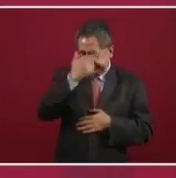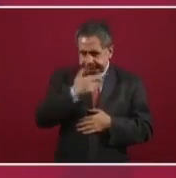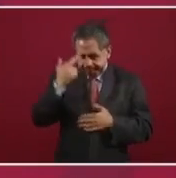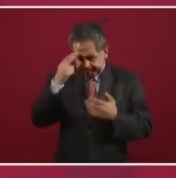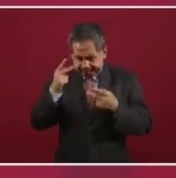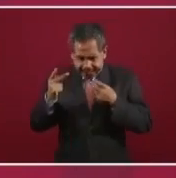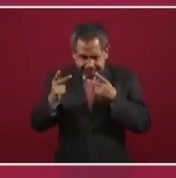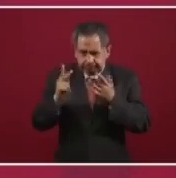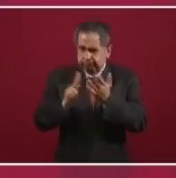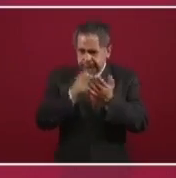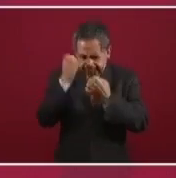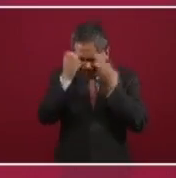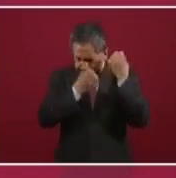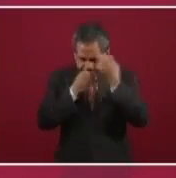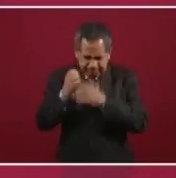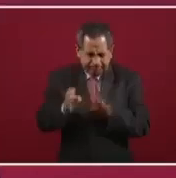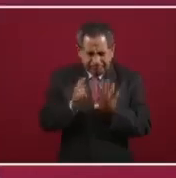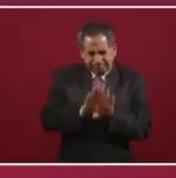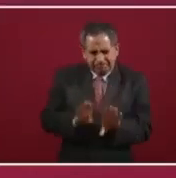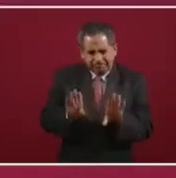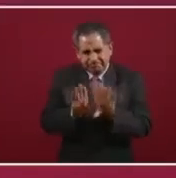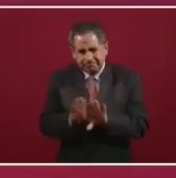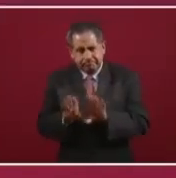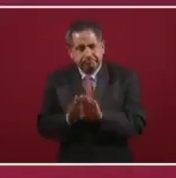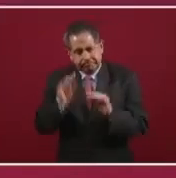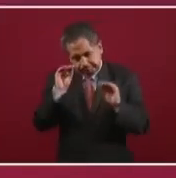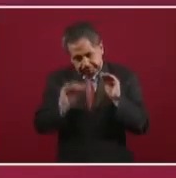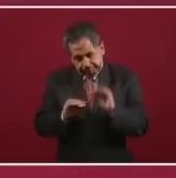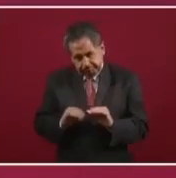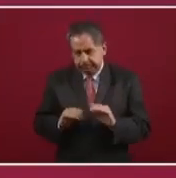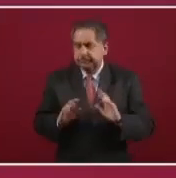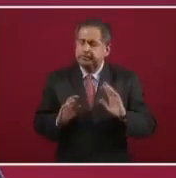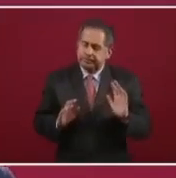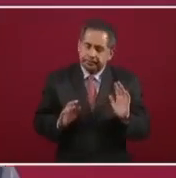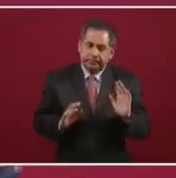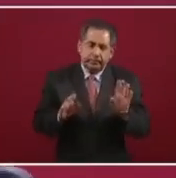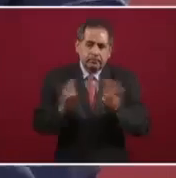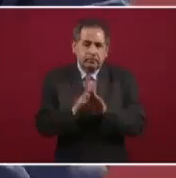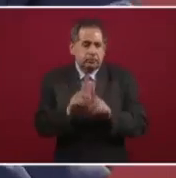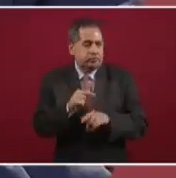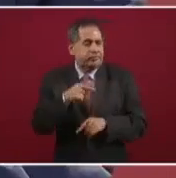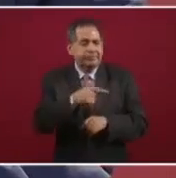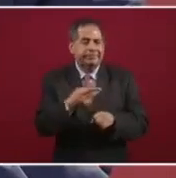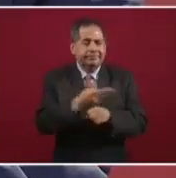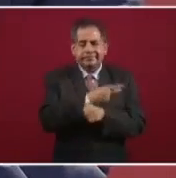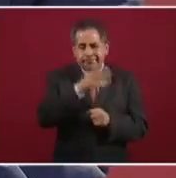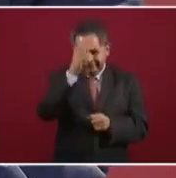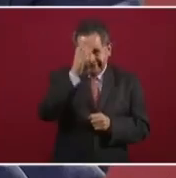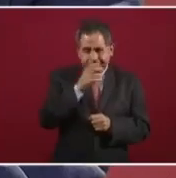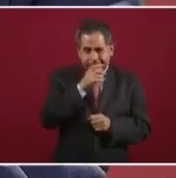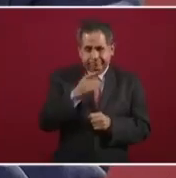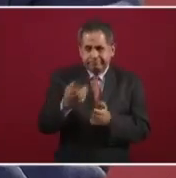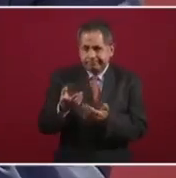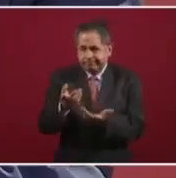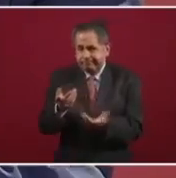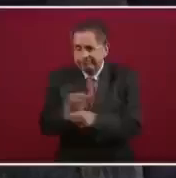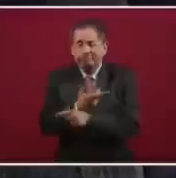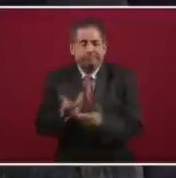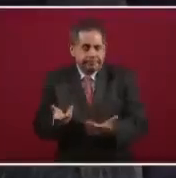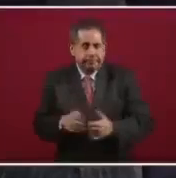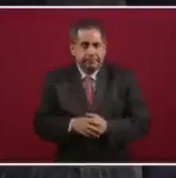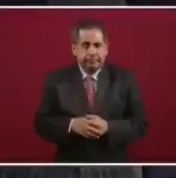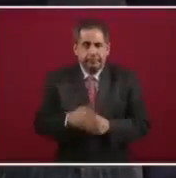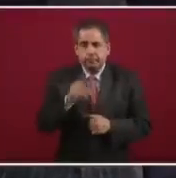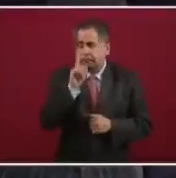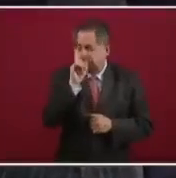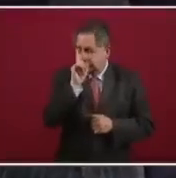una evaluación sobre la forma en que se llevó a cabo este operativo. Y